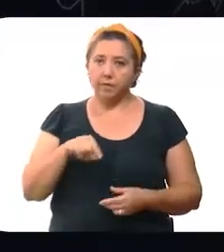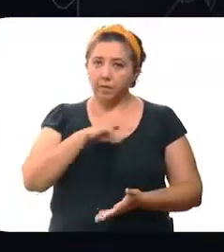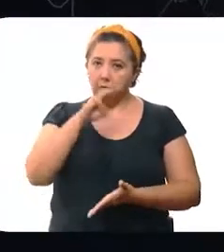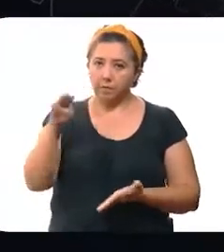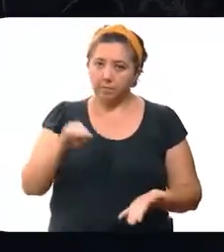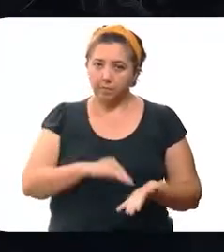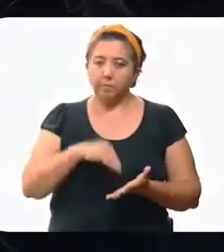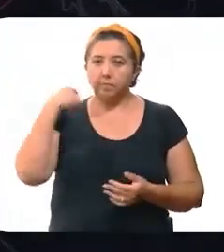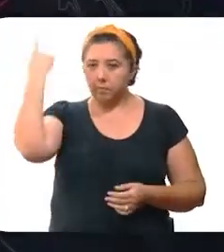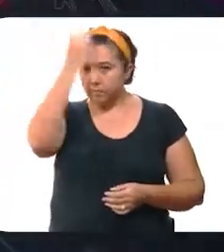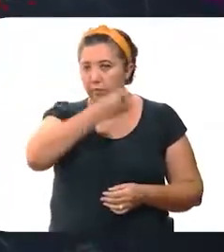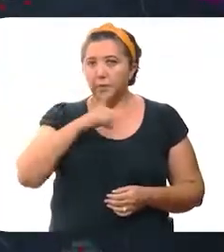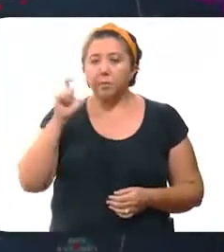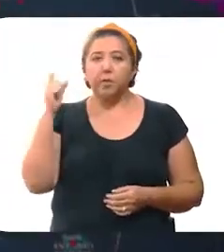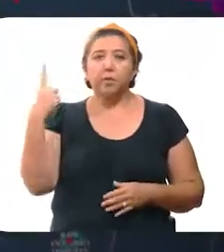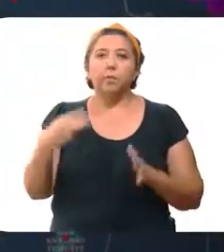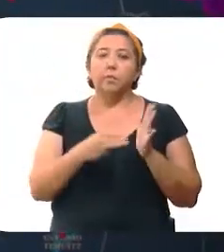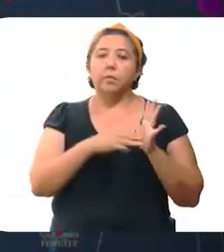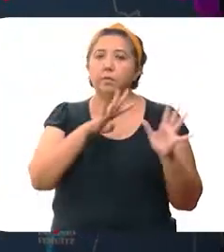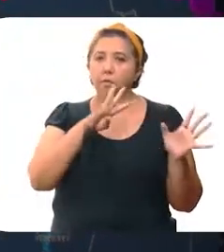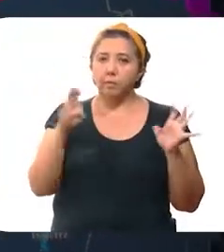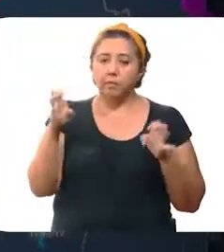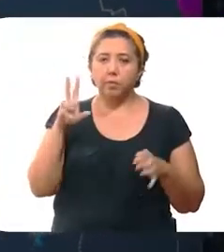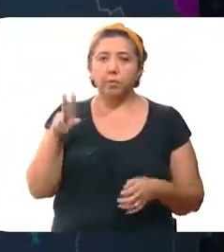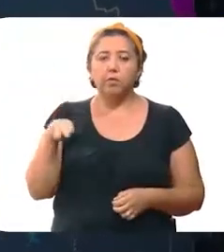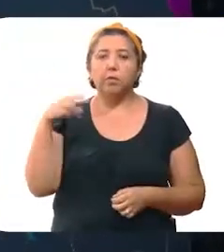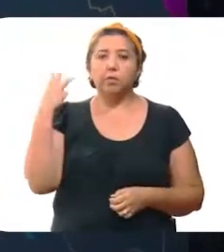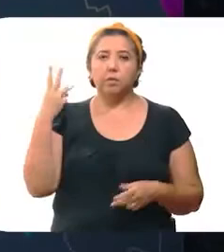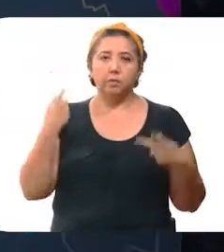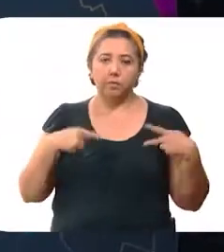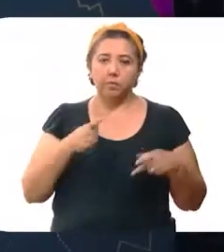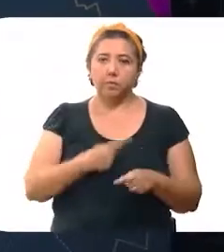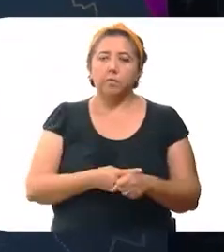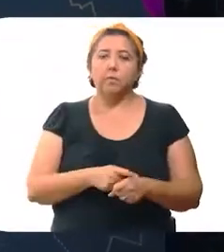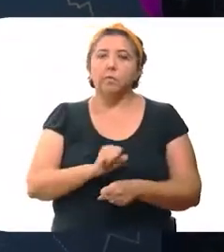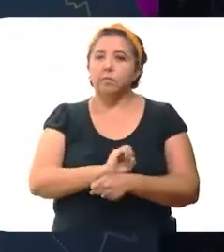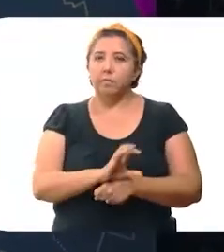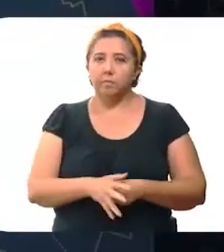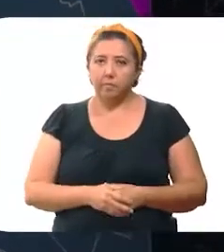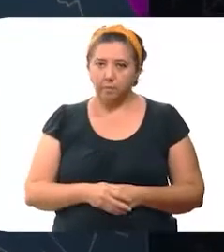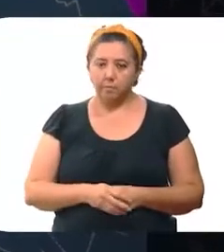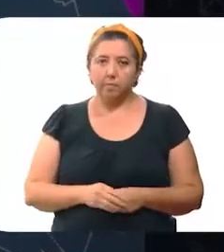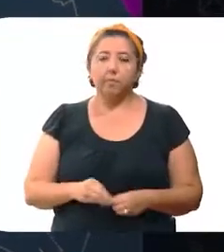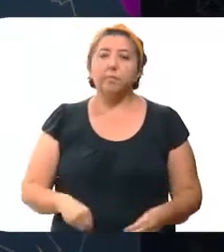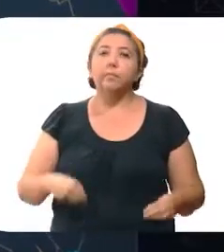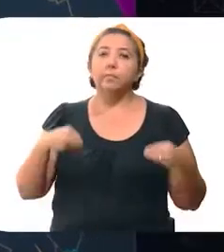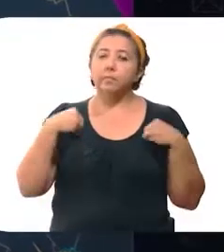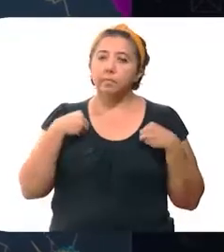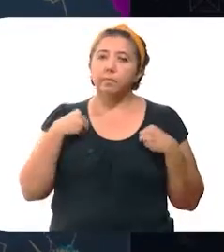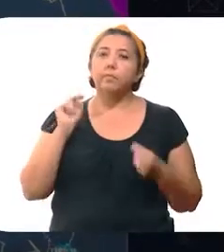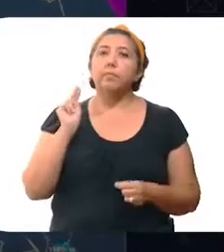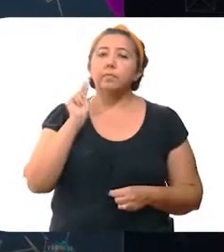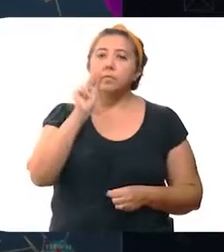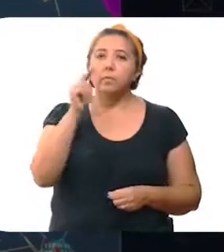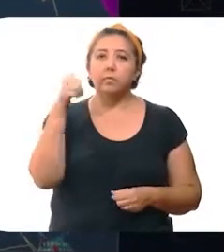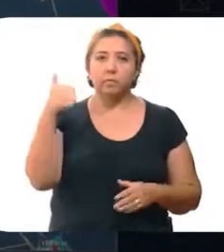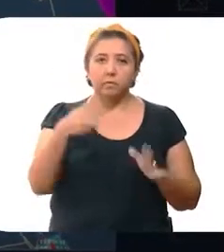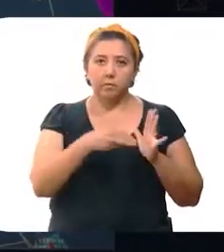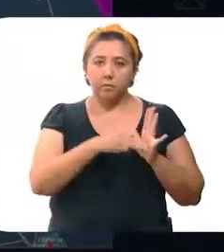en Mérida se han diagnosticado 21.983 personas contagiadas de coronavirus que viven en la zona